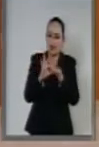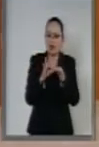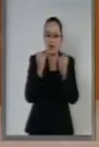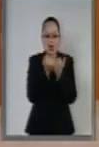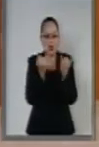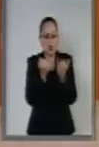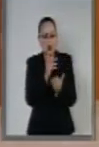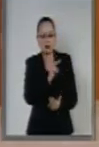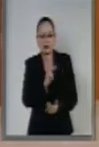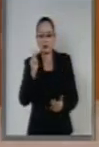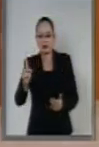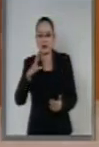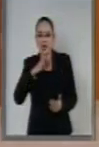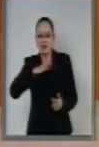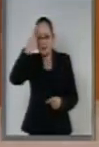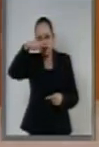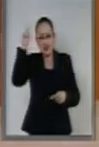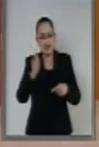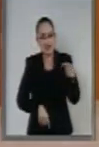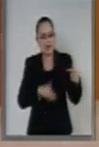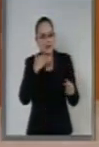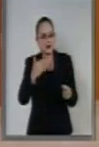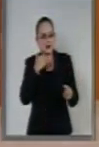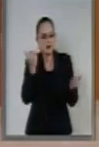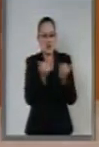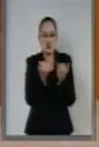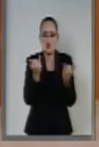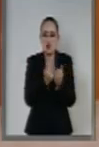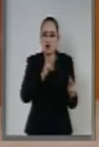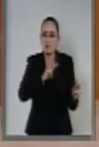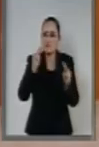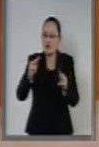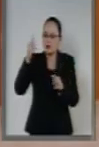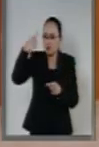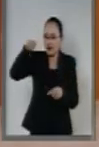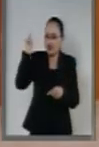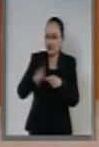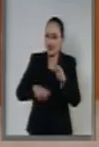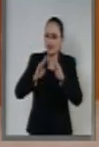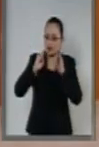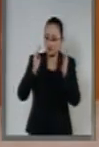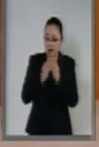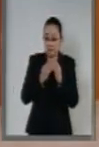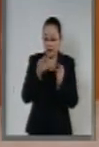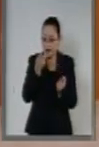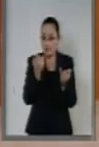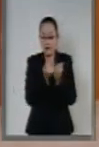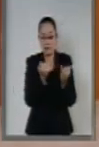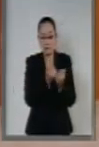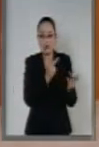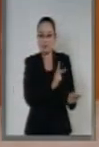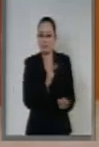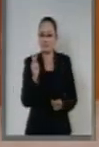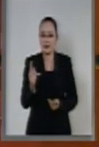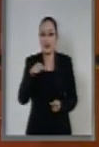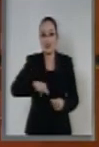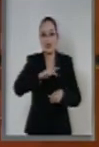medidas contra la corrupción como si estuviéramos combatiendo el crimen organizado que nuestro